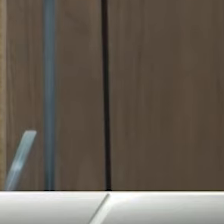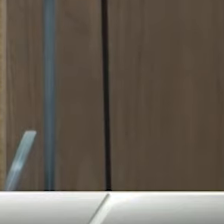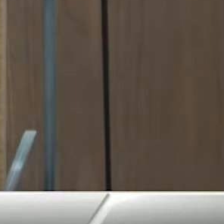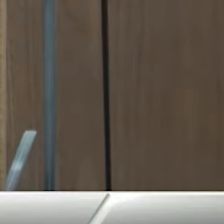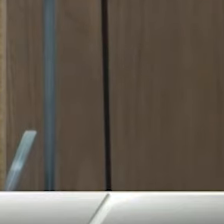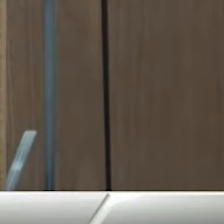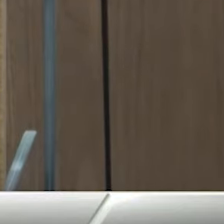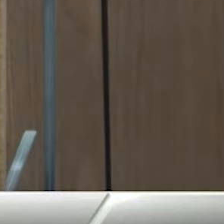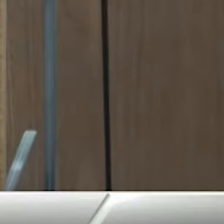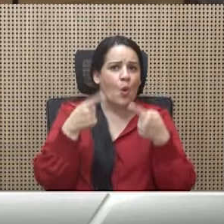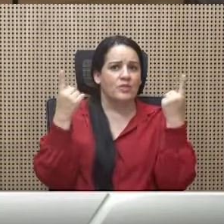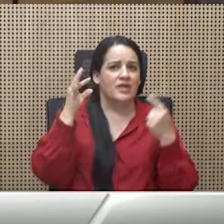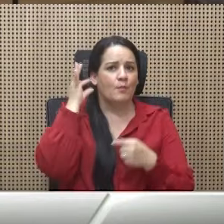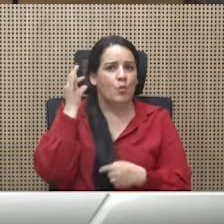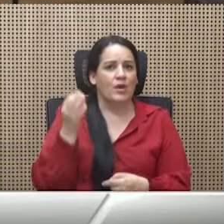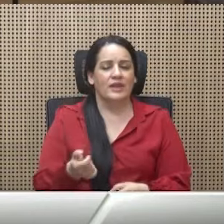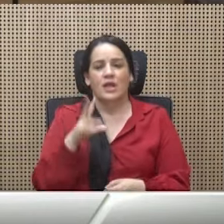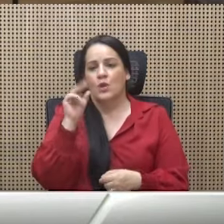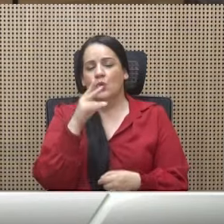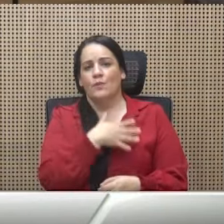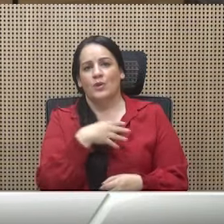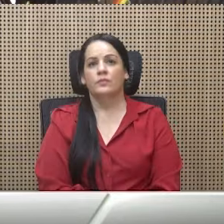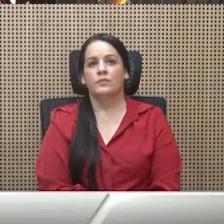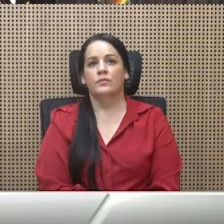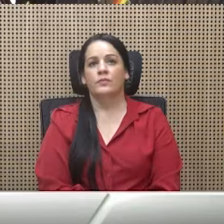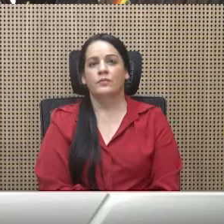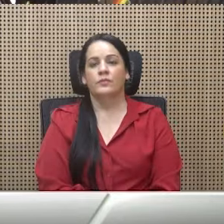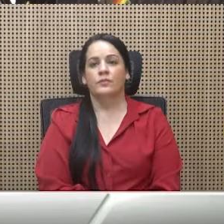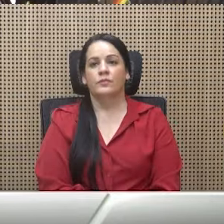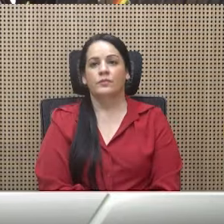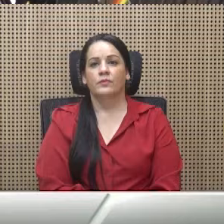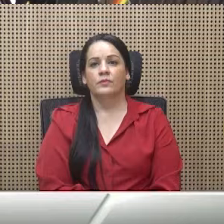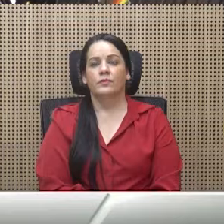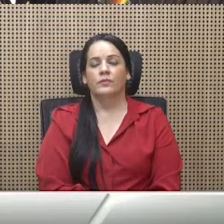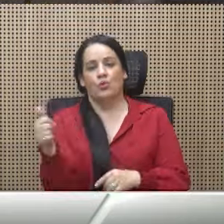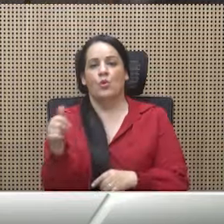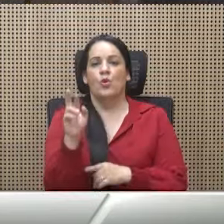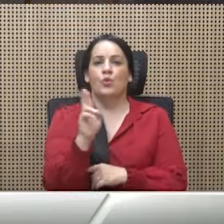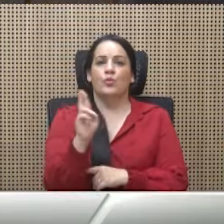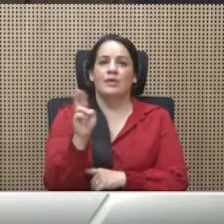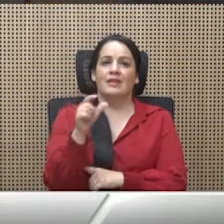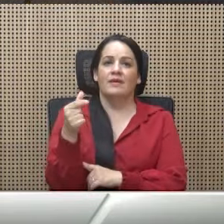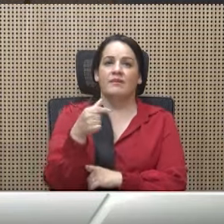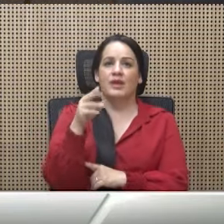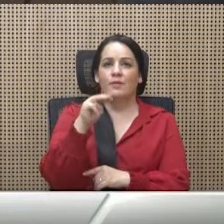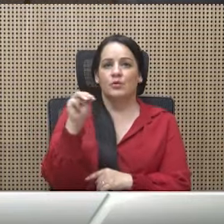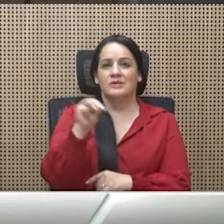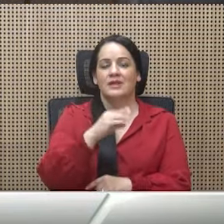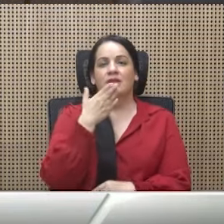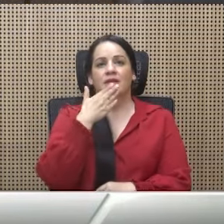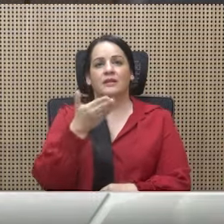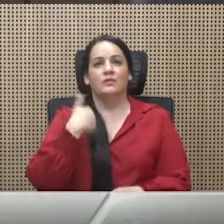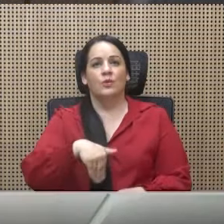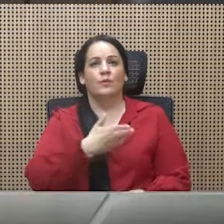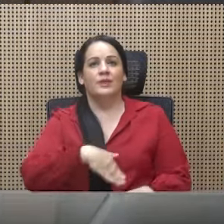12 proyectos de ley para frenar La ola de violencia contra las féminas la congresista monser rat riz insistió en que se está viviendo una crisis nunca vista en Costa